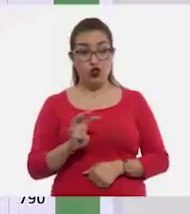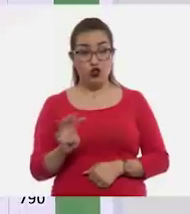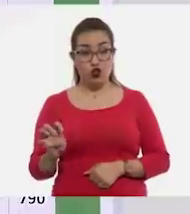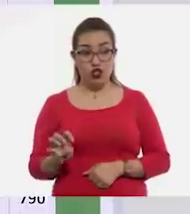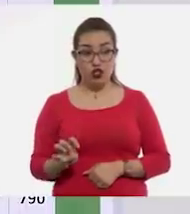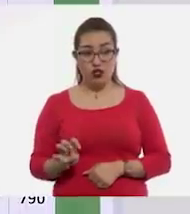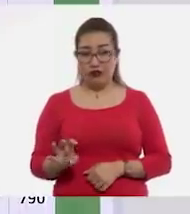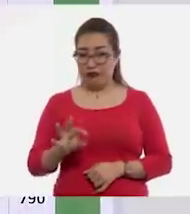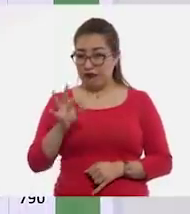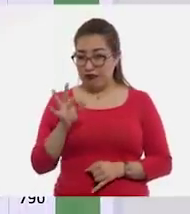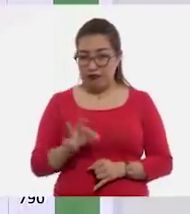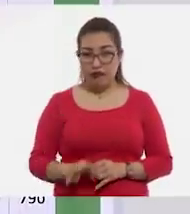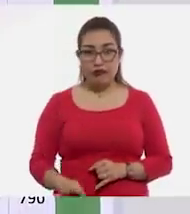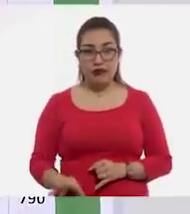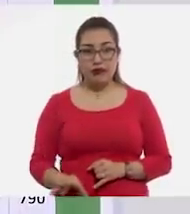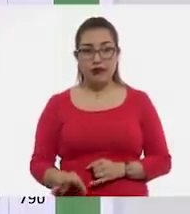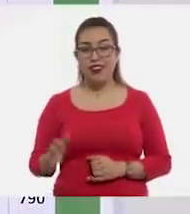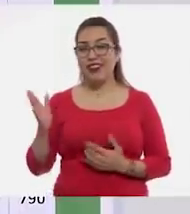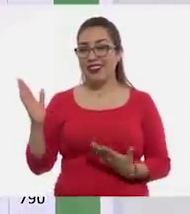...380, 390, 400... y finalmente...